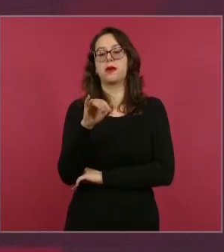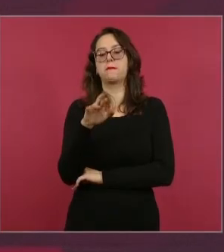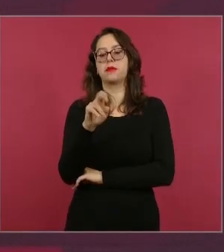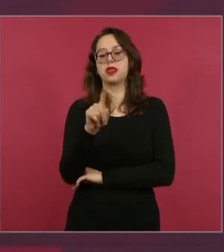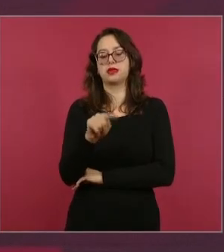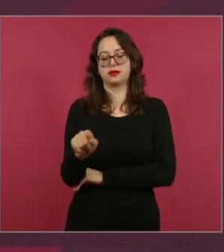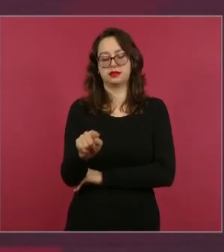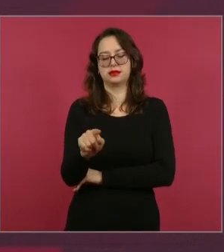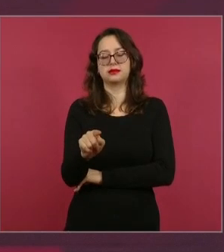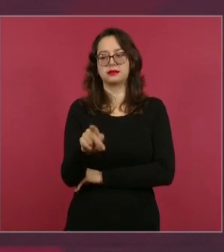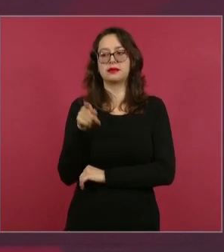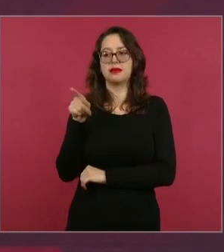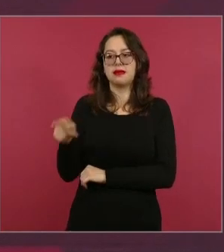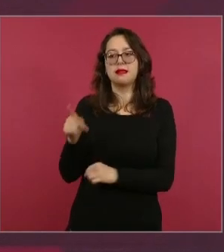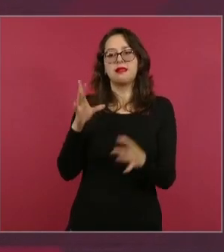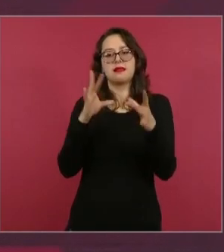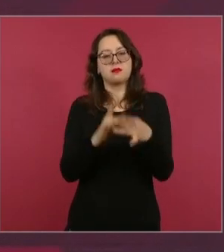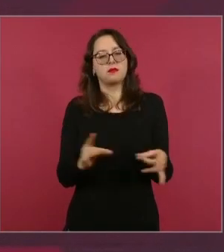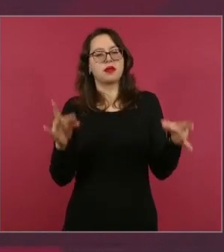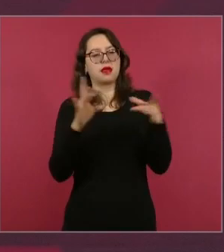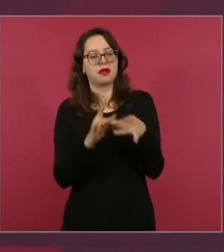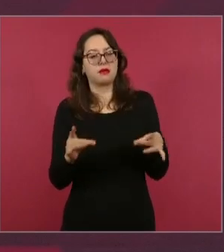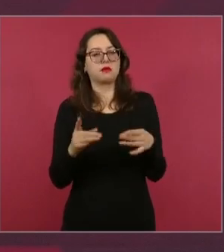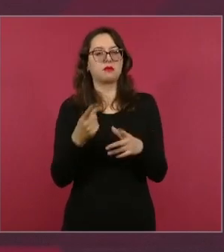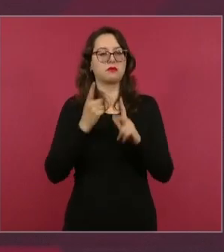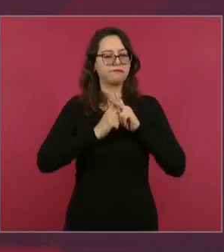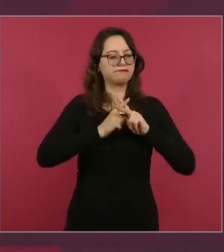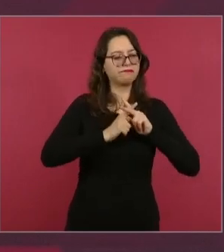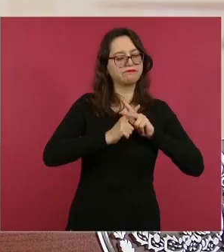generales toda la inversión